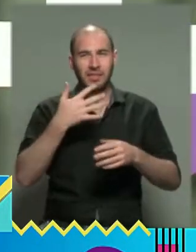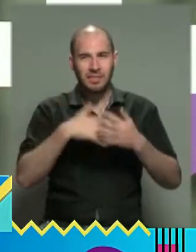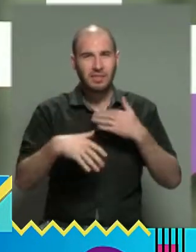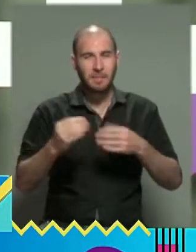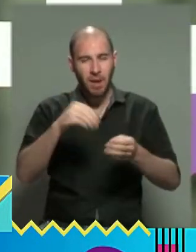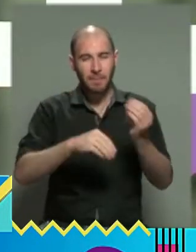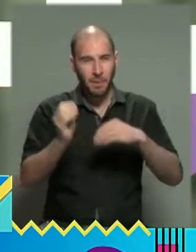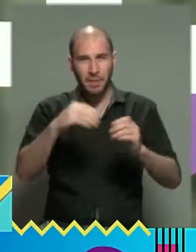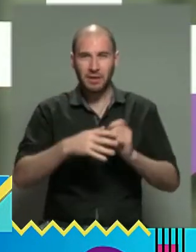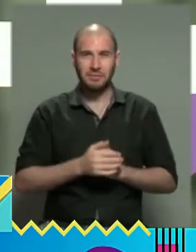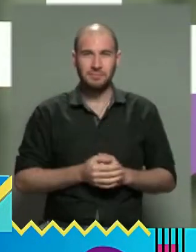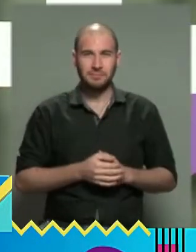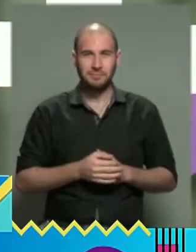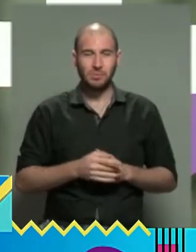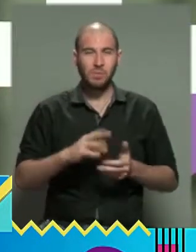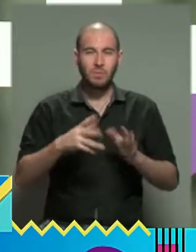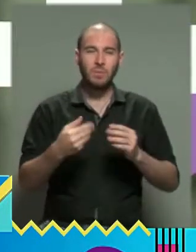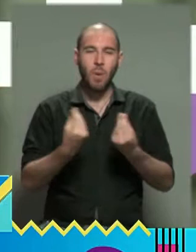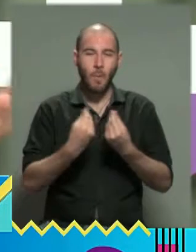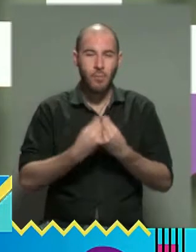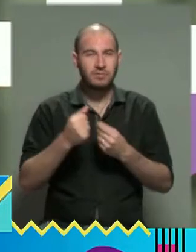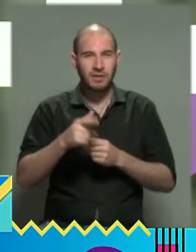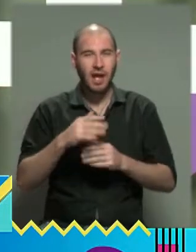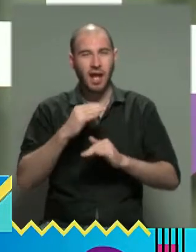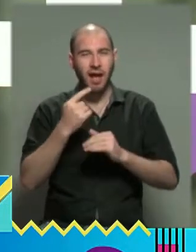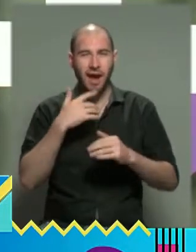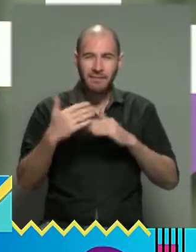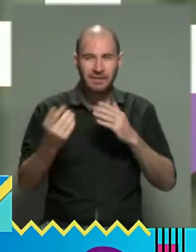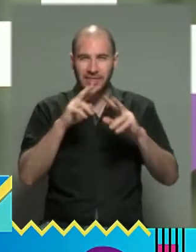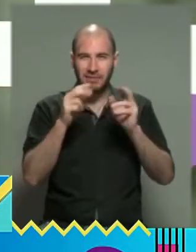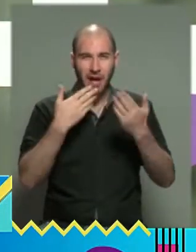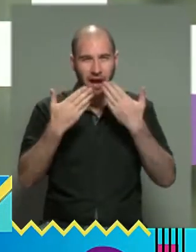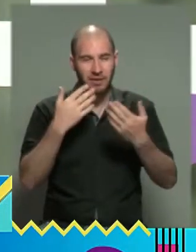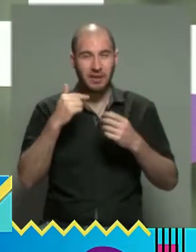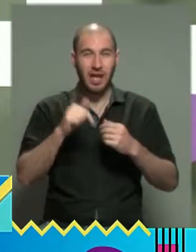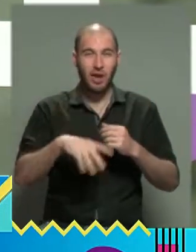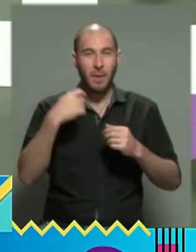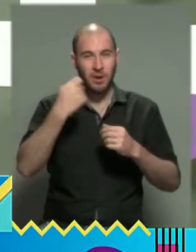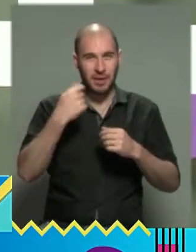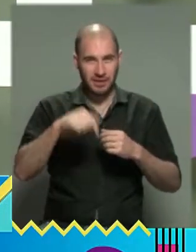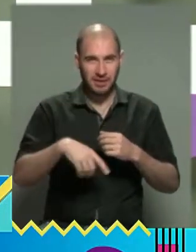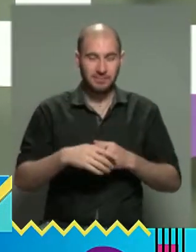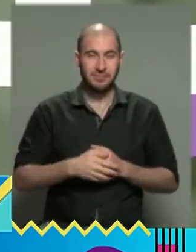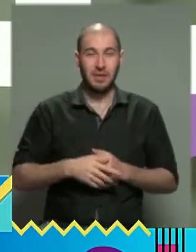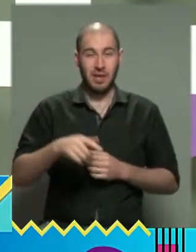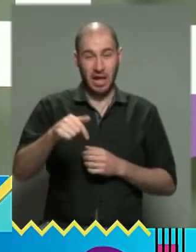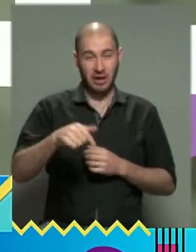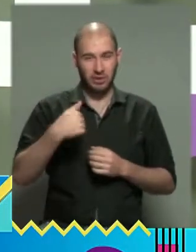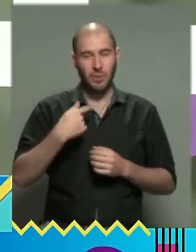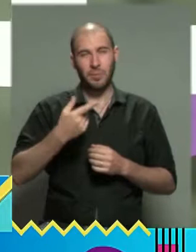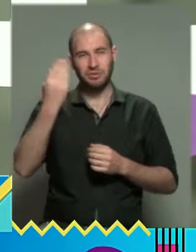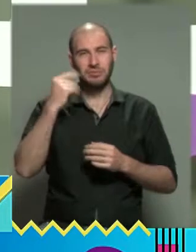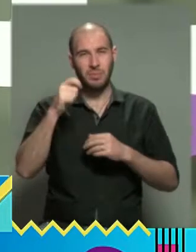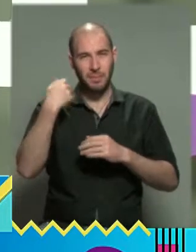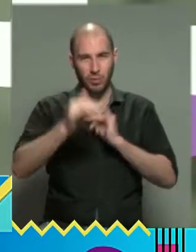cosas. Son muchas las formas de poder abordarlo, es lo que hemos intentado desde el programa. Y ahora lo dije varias veces